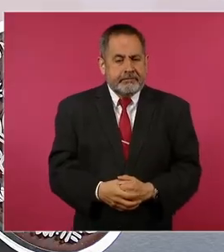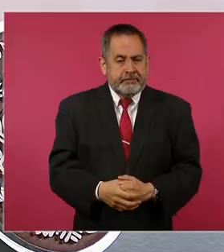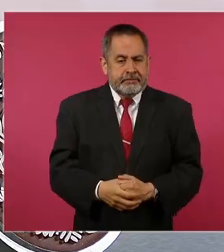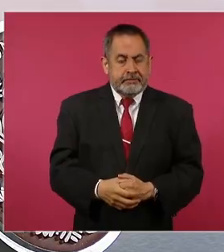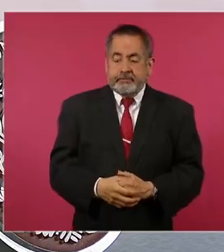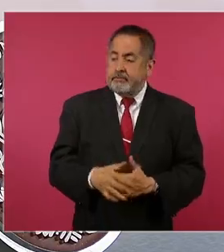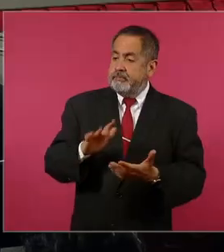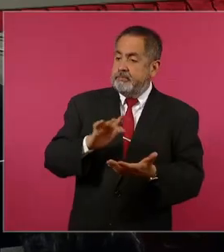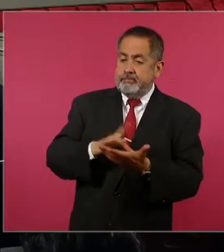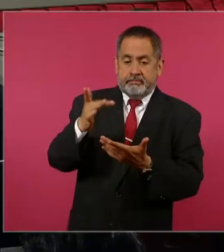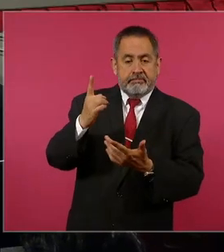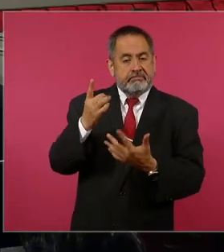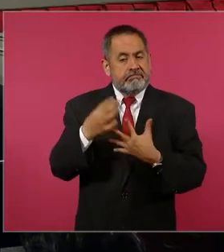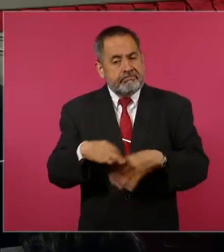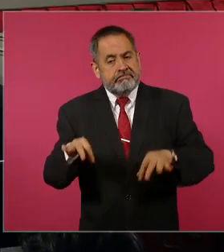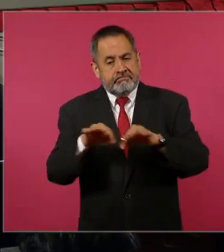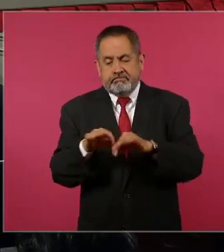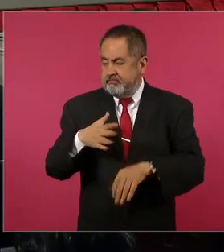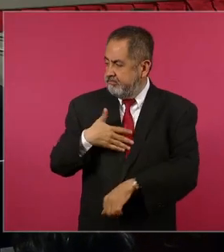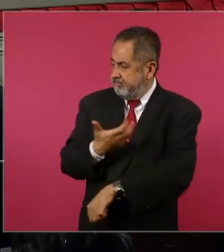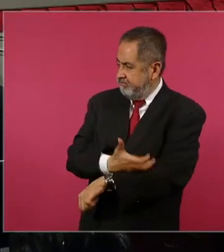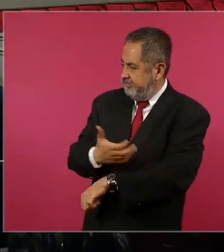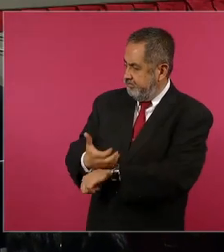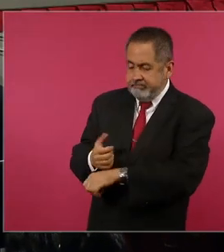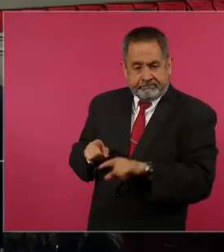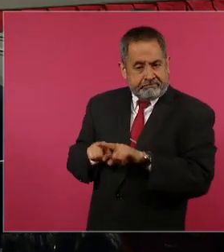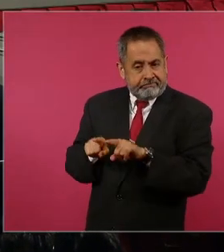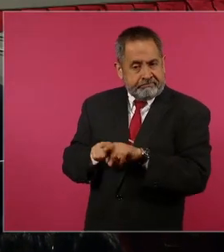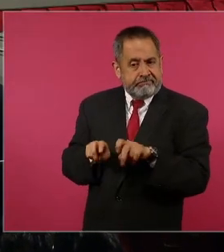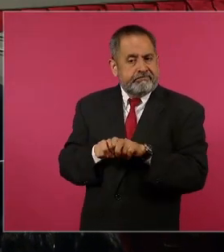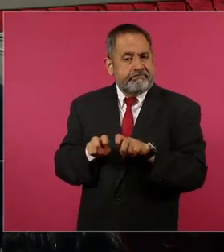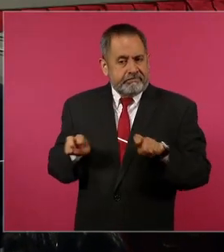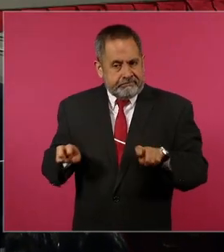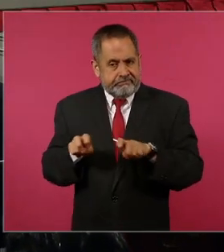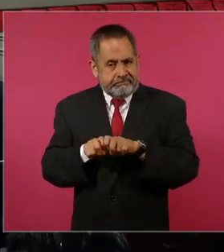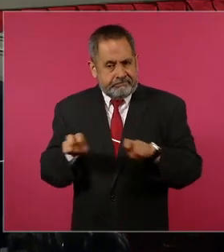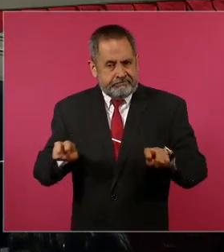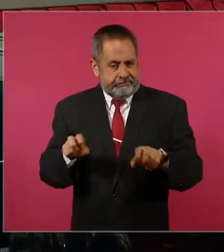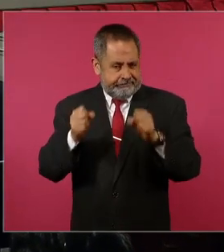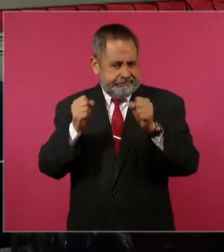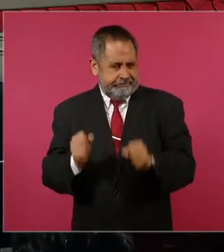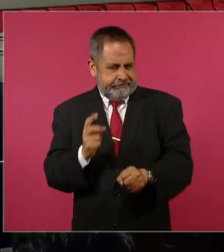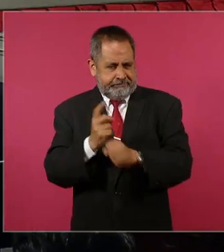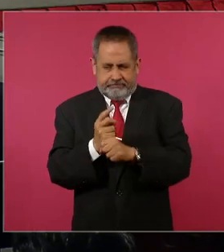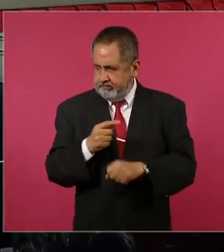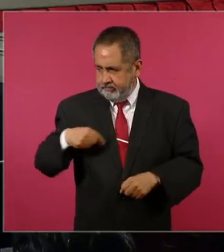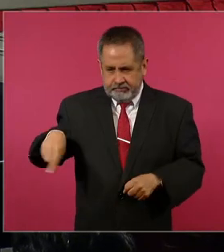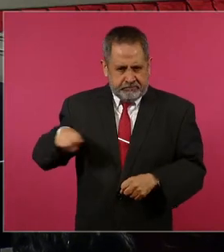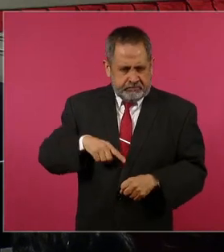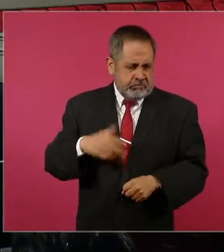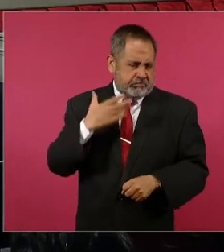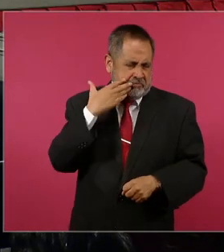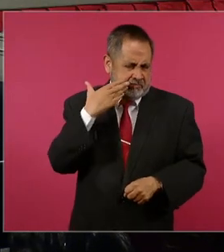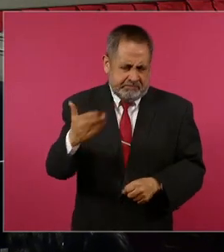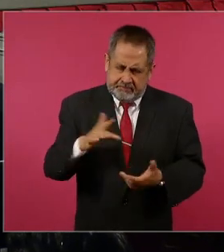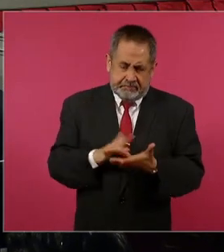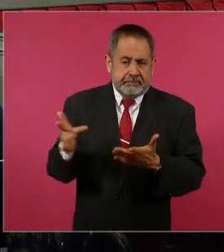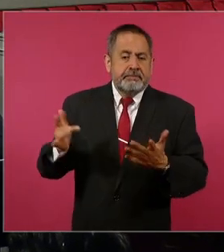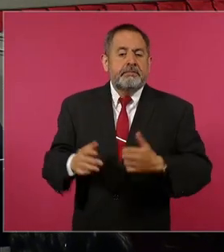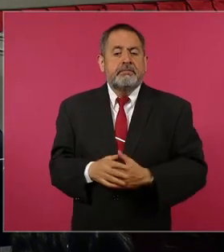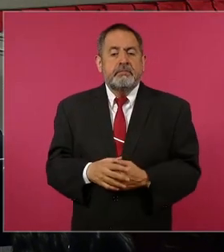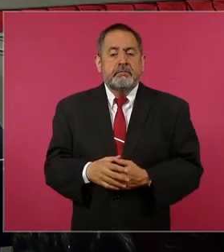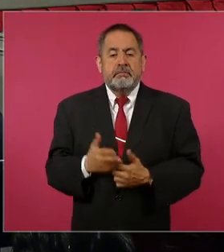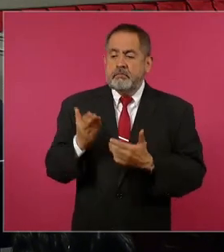Agradecer especialmente a mis compañeros y compañeras del Gabinete de Seguridad, a